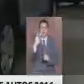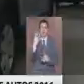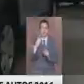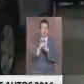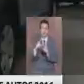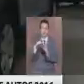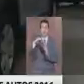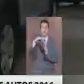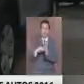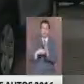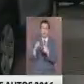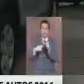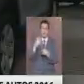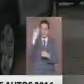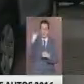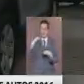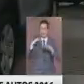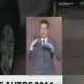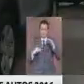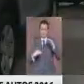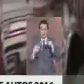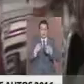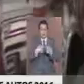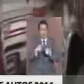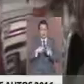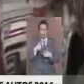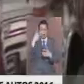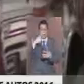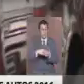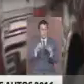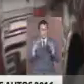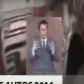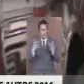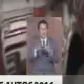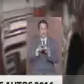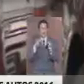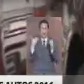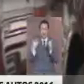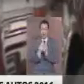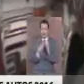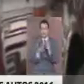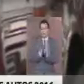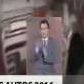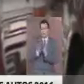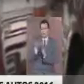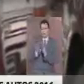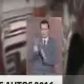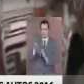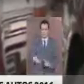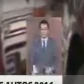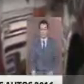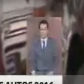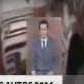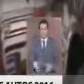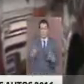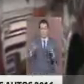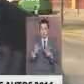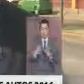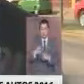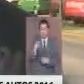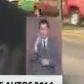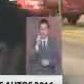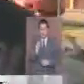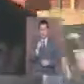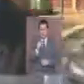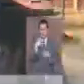comparación al año pasado. Comparable a lo vendido el 2010, todos subirán de precio. El último incremento fuerte que tuvo el dólar, que pasó